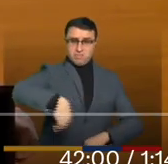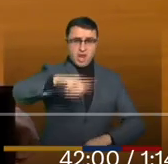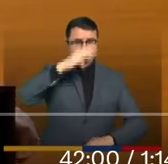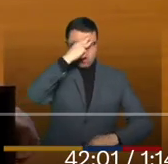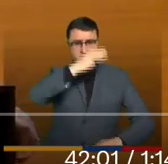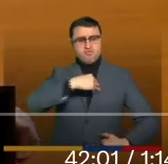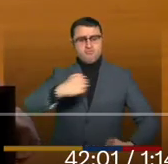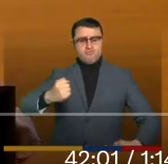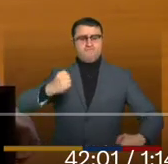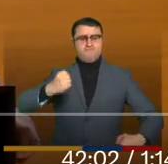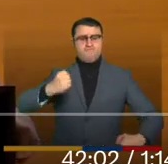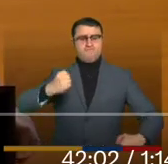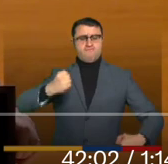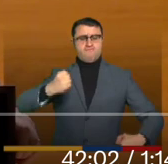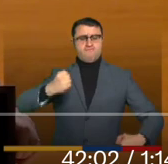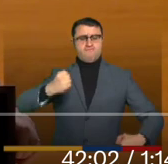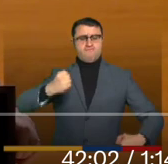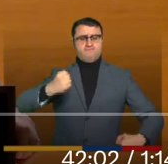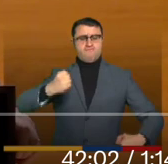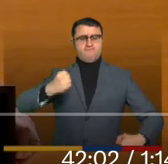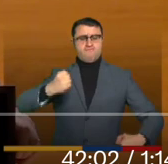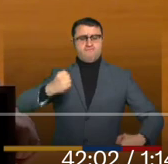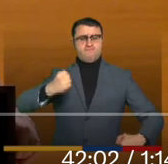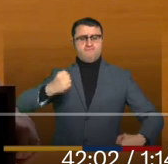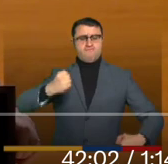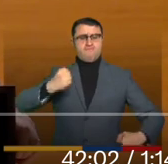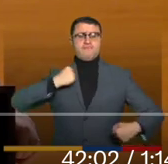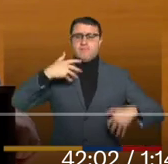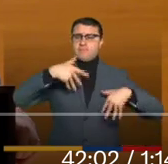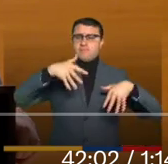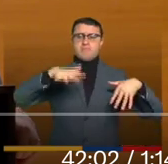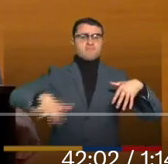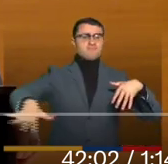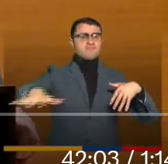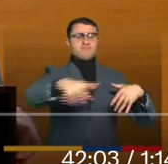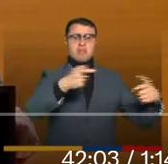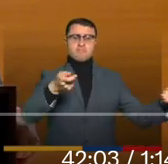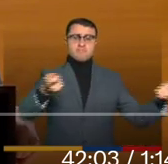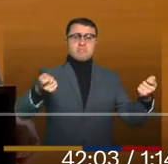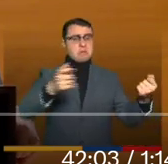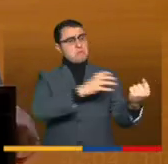control territorial y por tanto de poder.